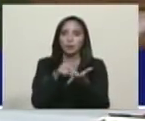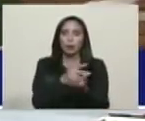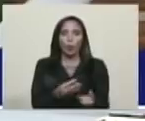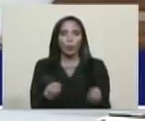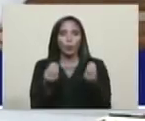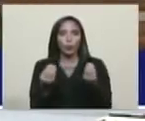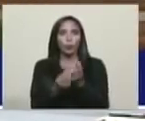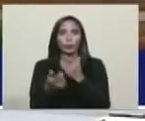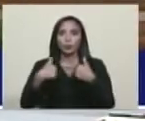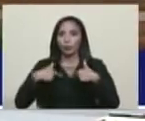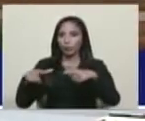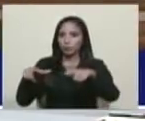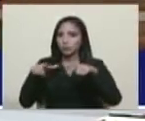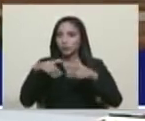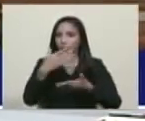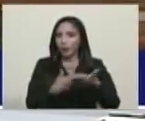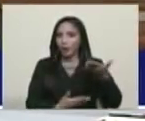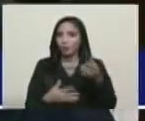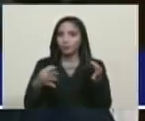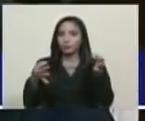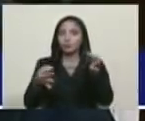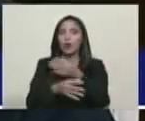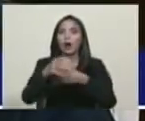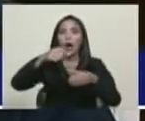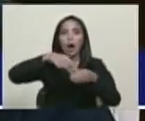Aquí tengo mi certificado de ahorro en Petro.